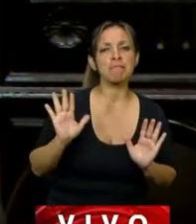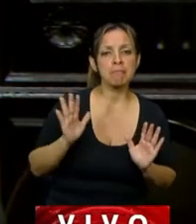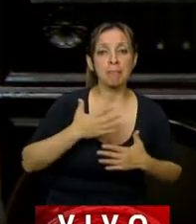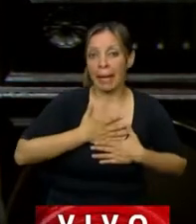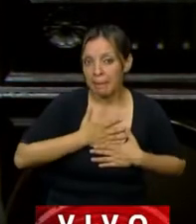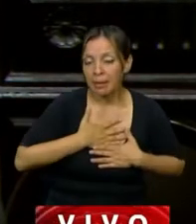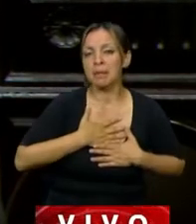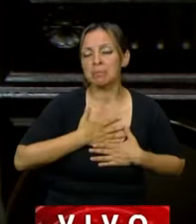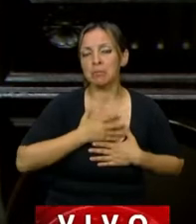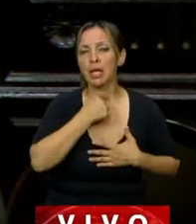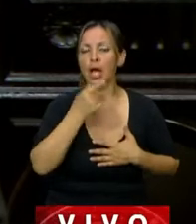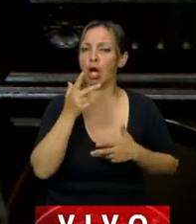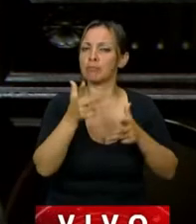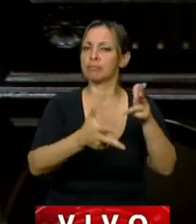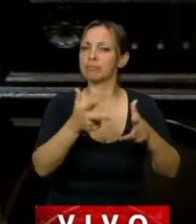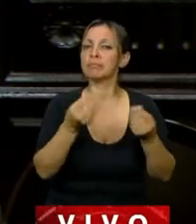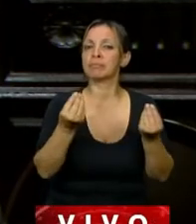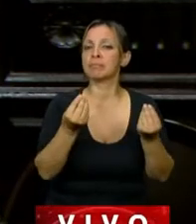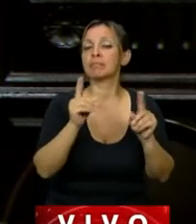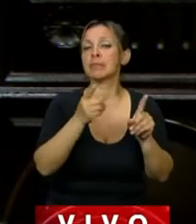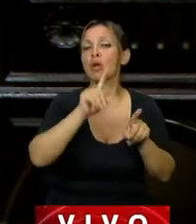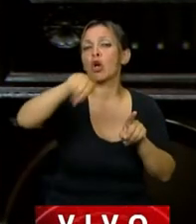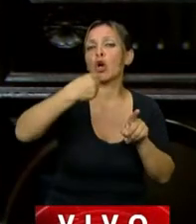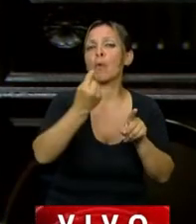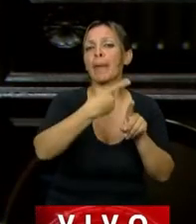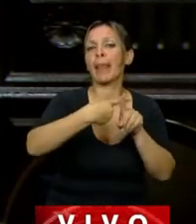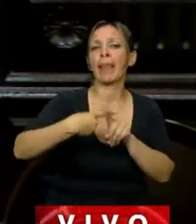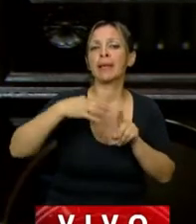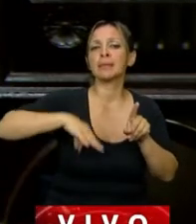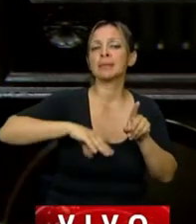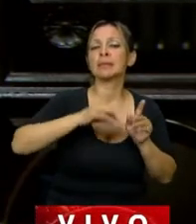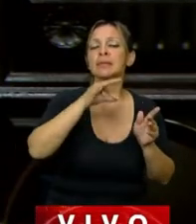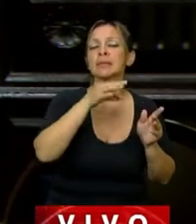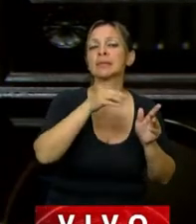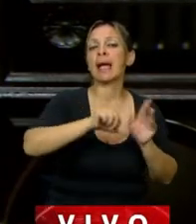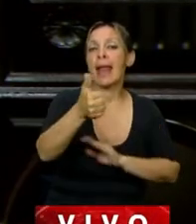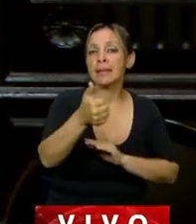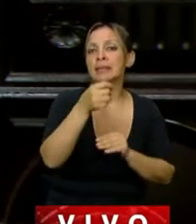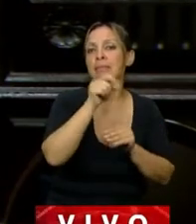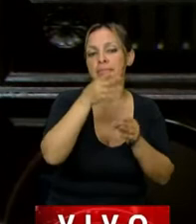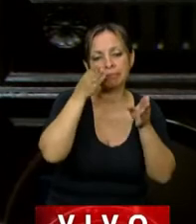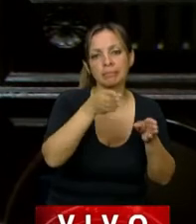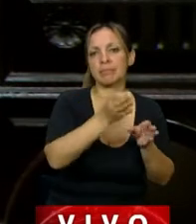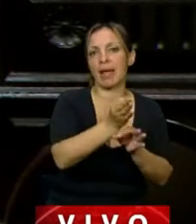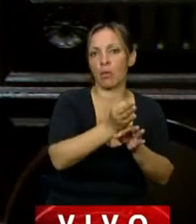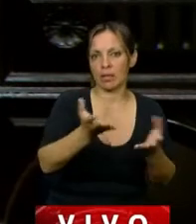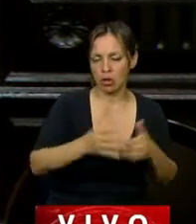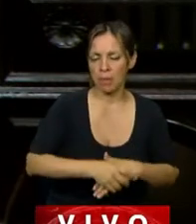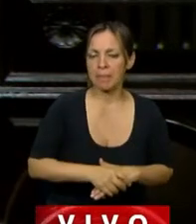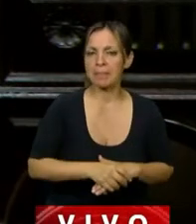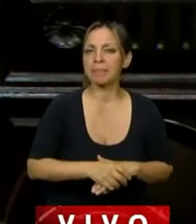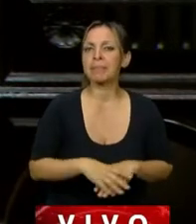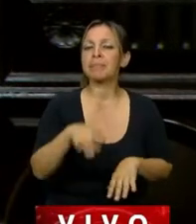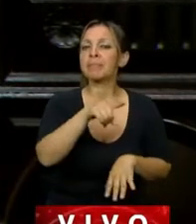yo pretendo resaltar, tiene que ver con la deducción de ganancias a las sumas en concepto de servicios con fines educativos. Claramente tiene que ver con